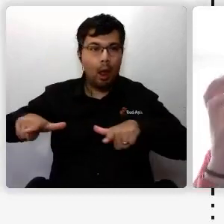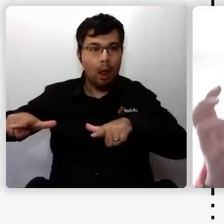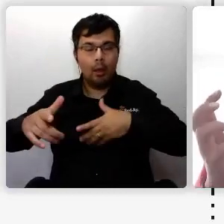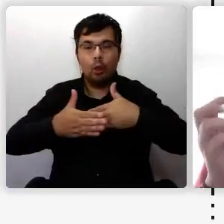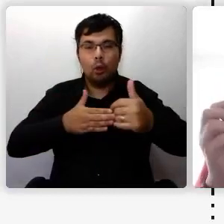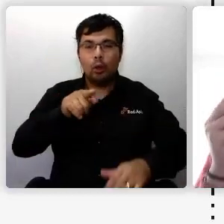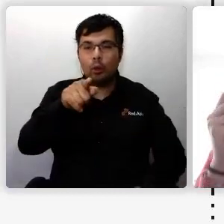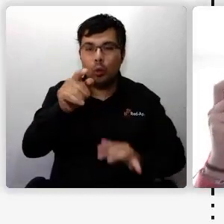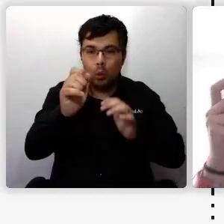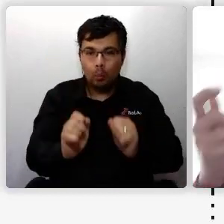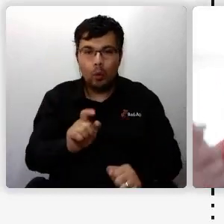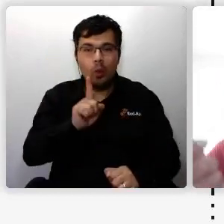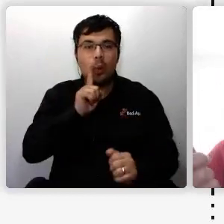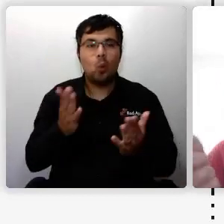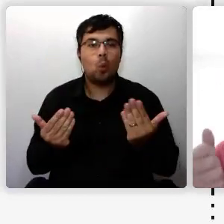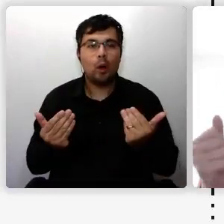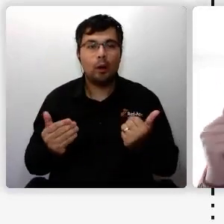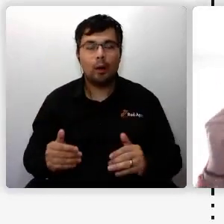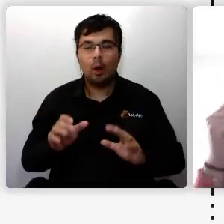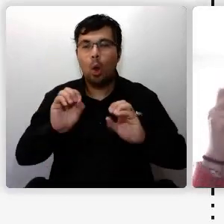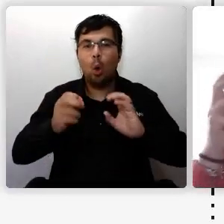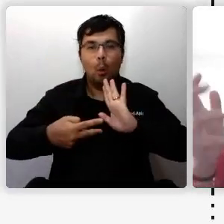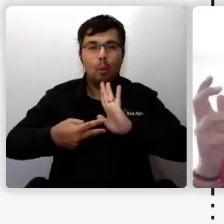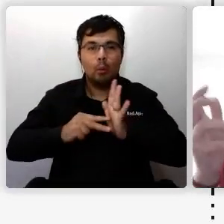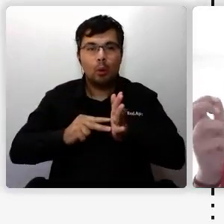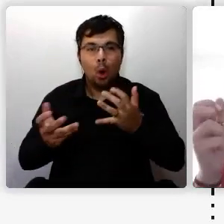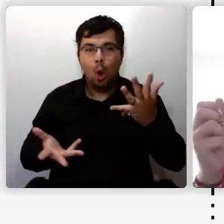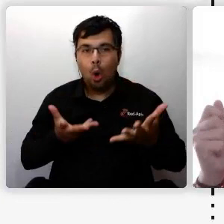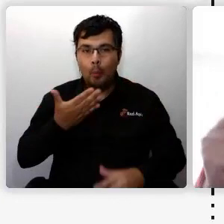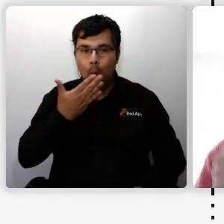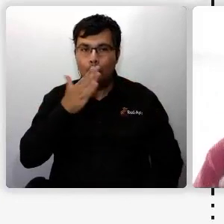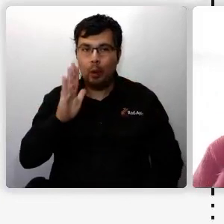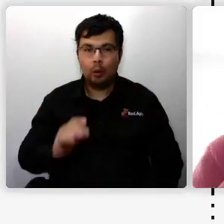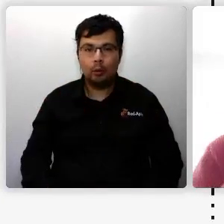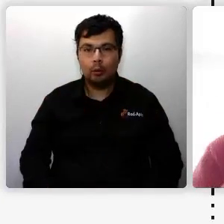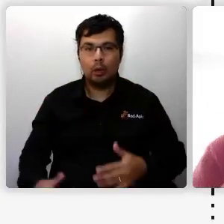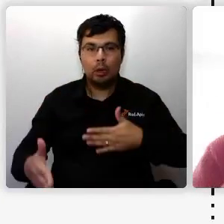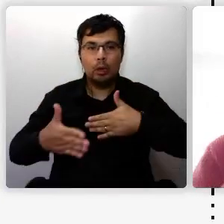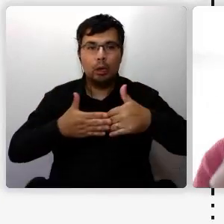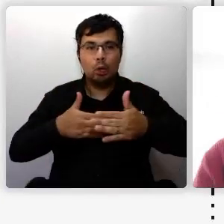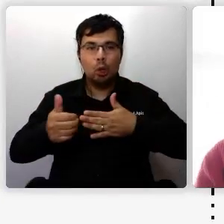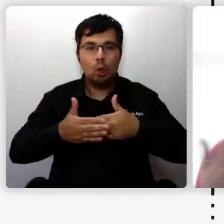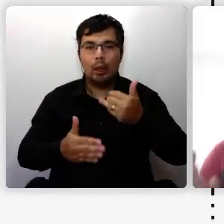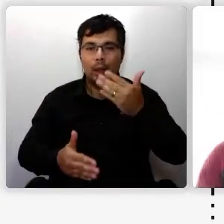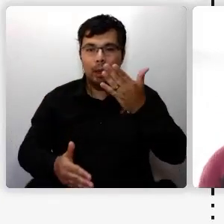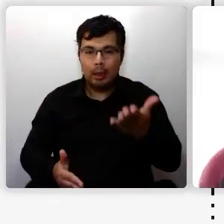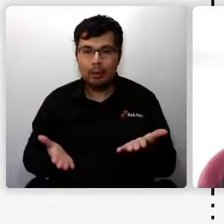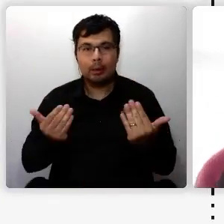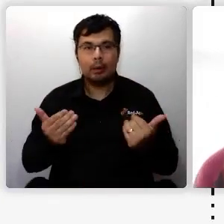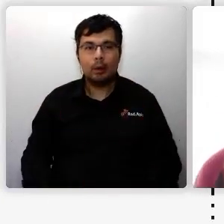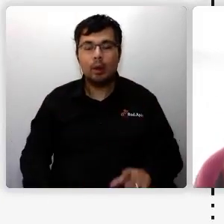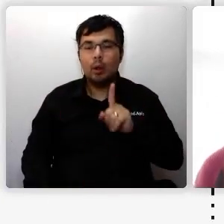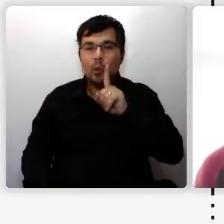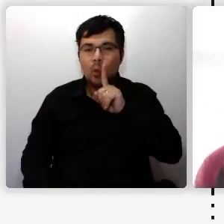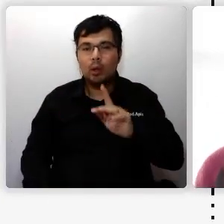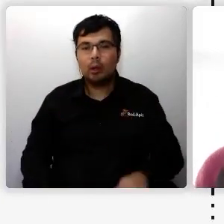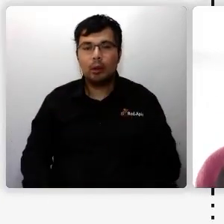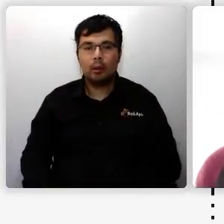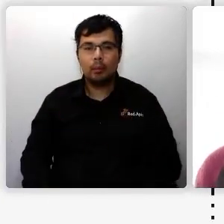una necesidad o un problema que resolver o quizás cómo mejorar y dónde está esa necesidad. Y tenemos a su disposición una serie de